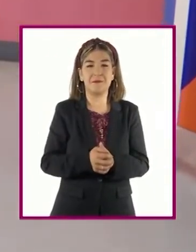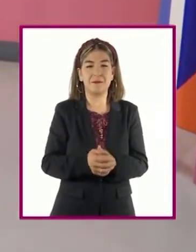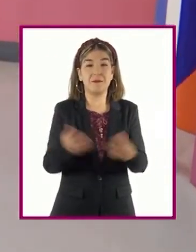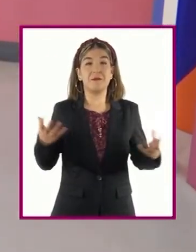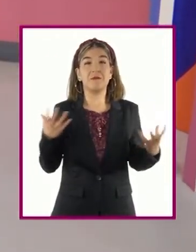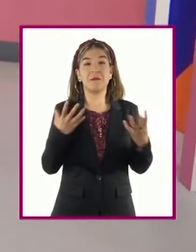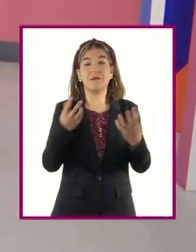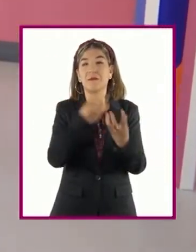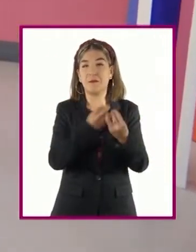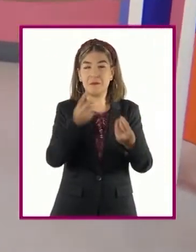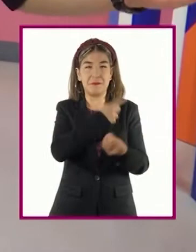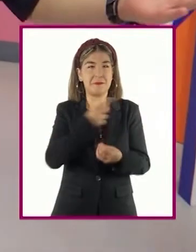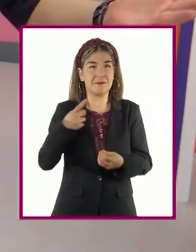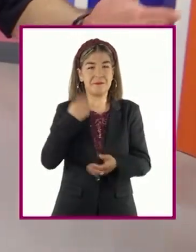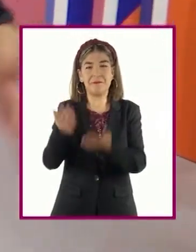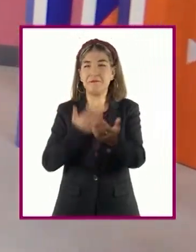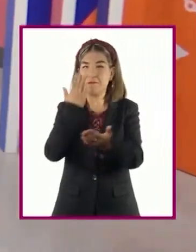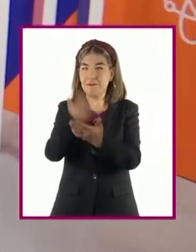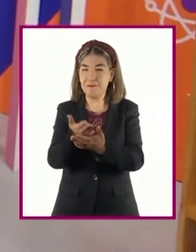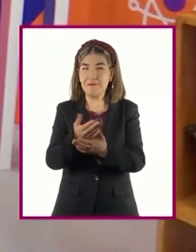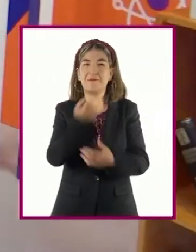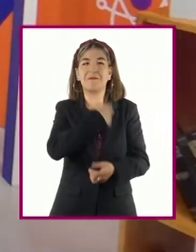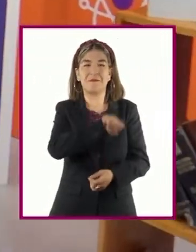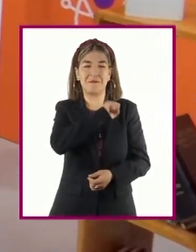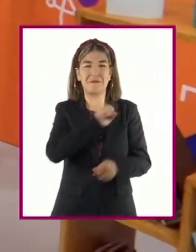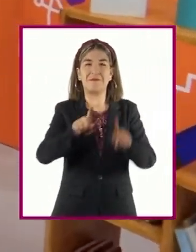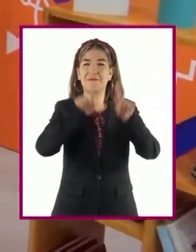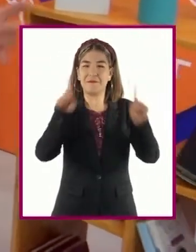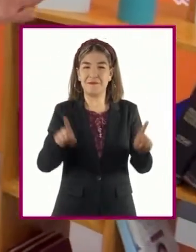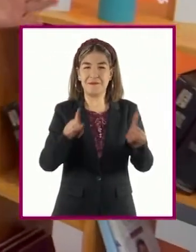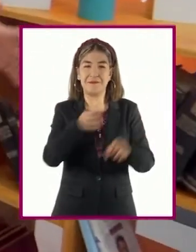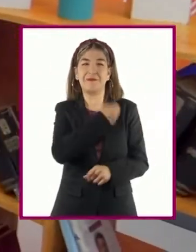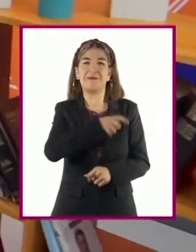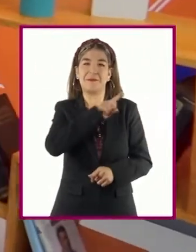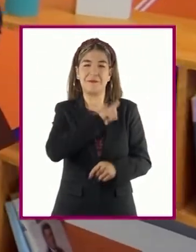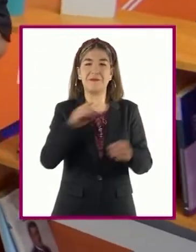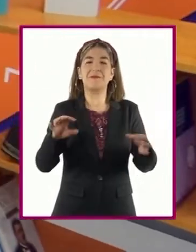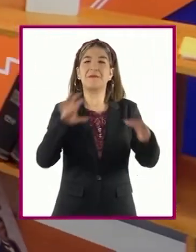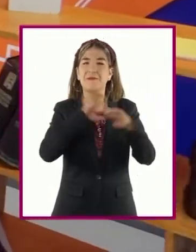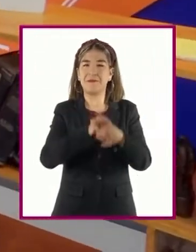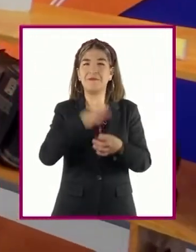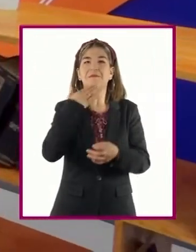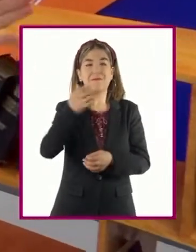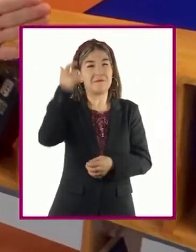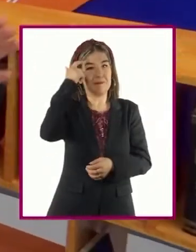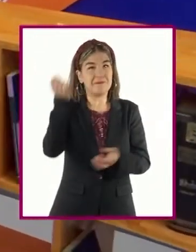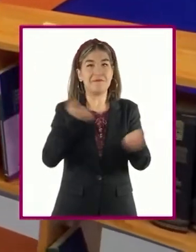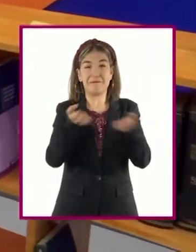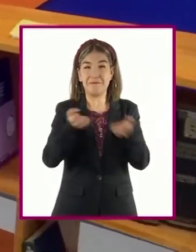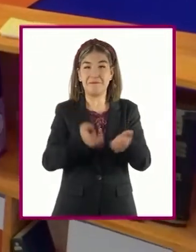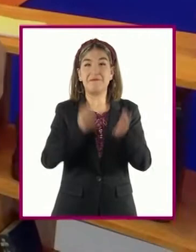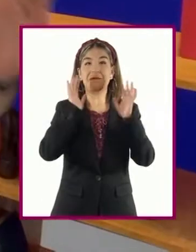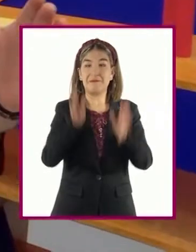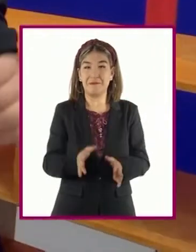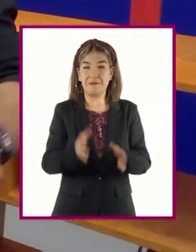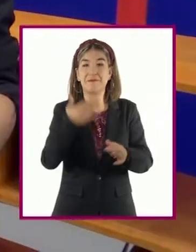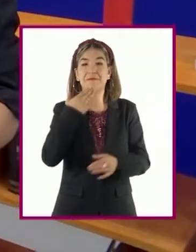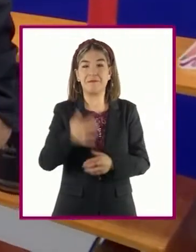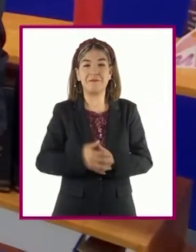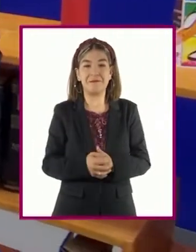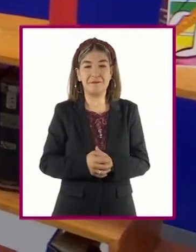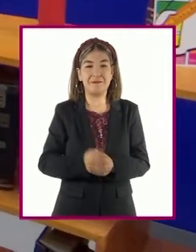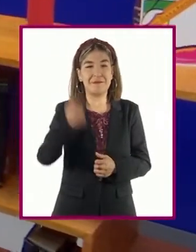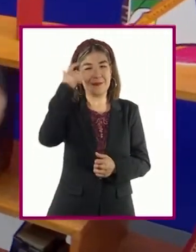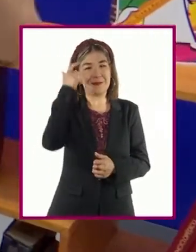y guardar y pedir la sana distancia. La salud es lo primero. Además, ¿ya hicieron algo de ejercicio? Recuerden